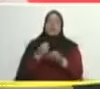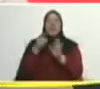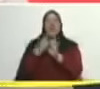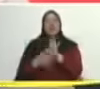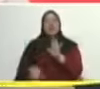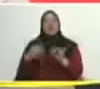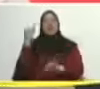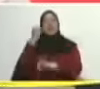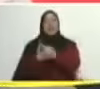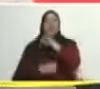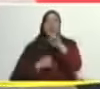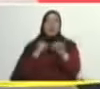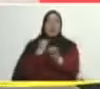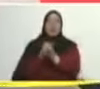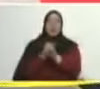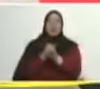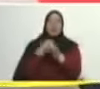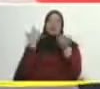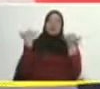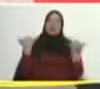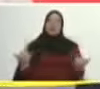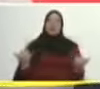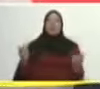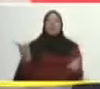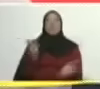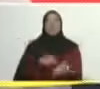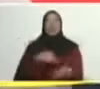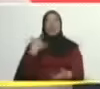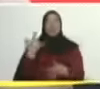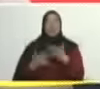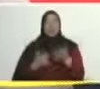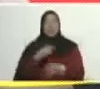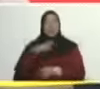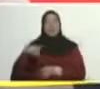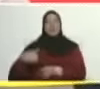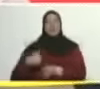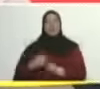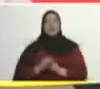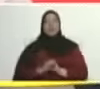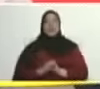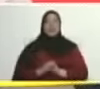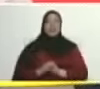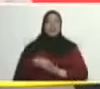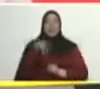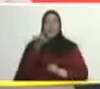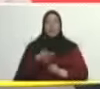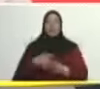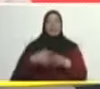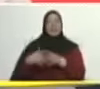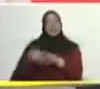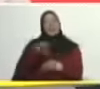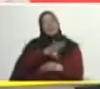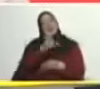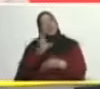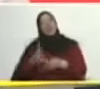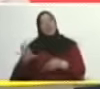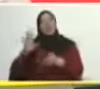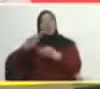internacional. A 10 años de la adopción en La Habana de la Proclama de América Latina y el Caribe como zona de